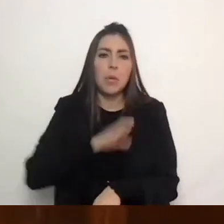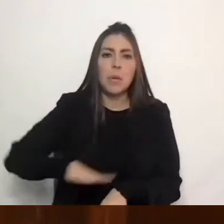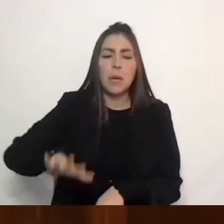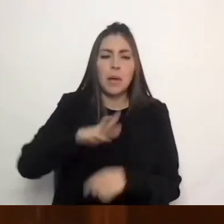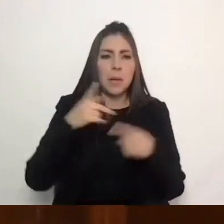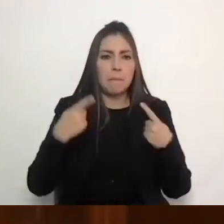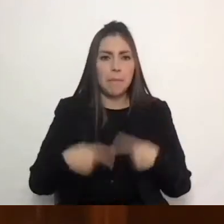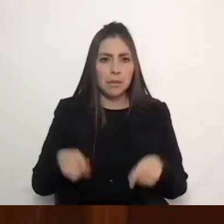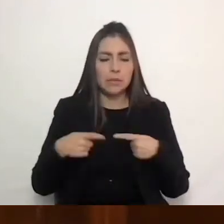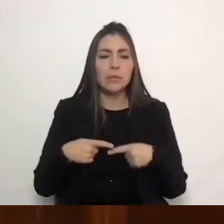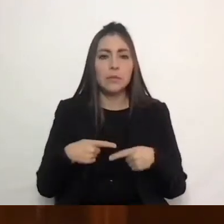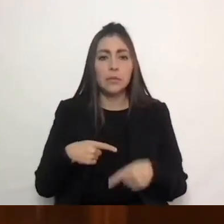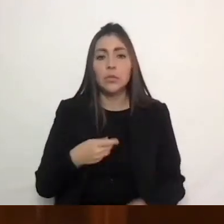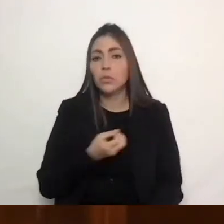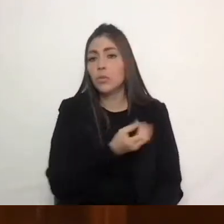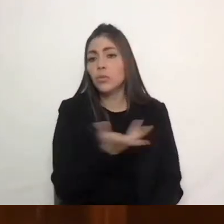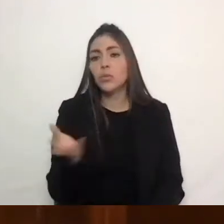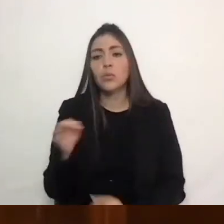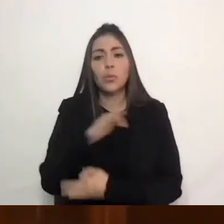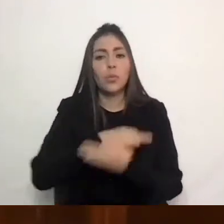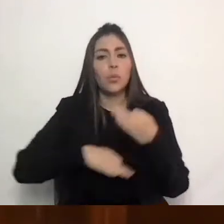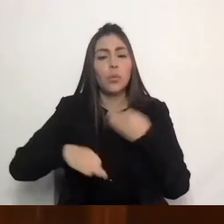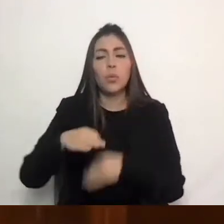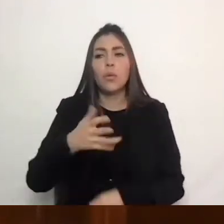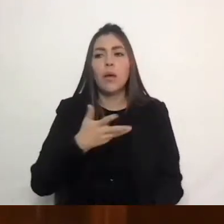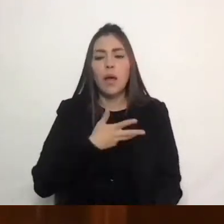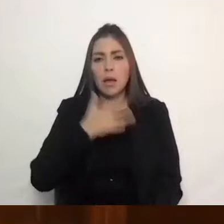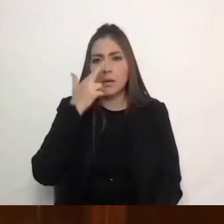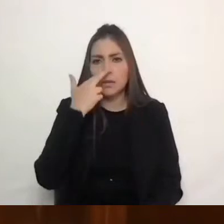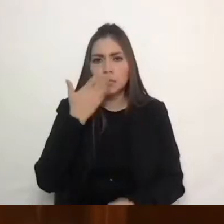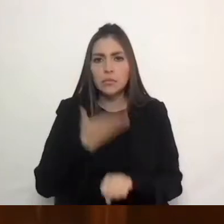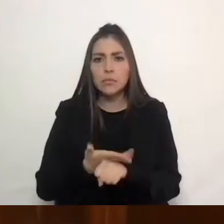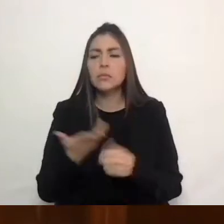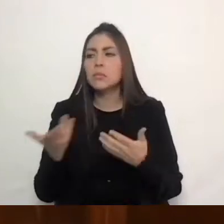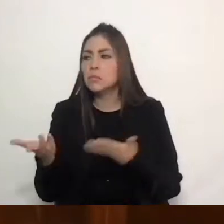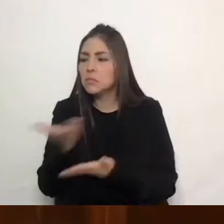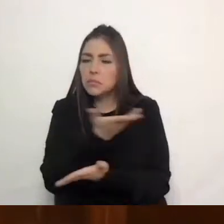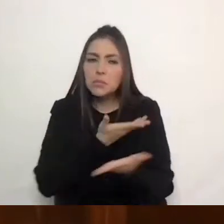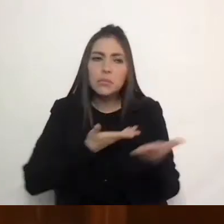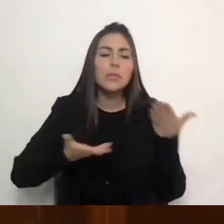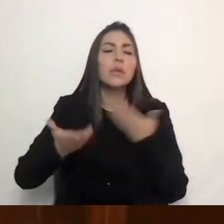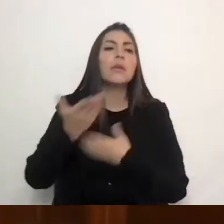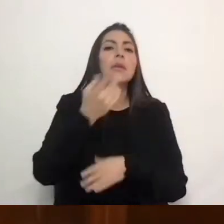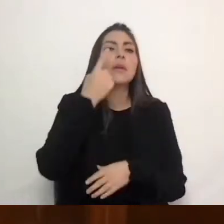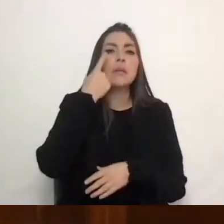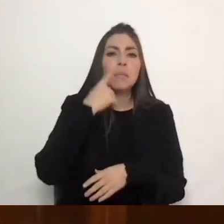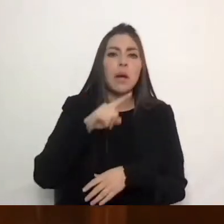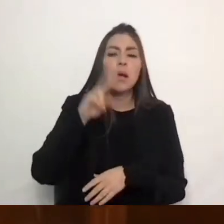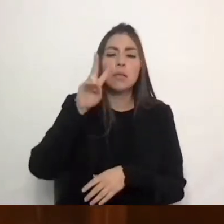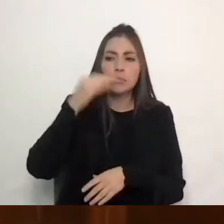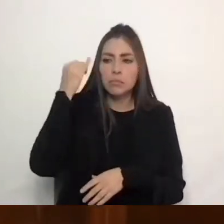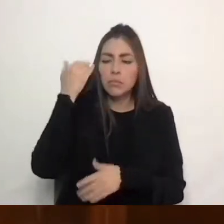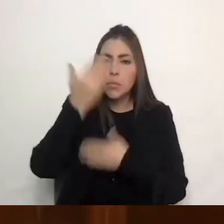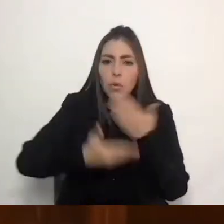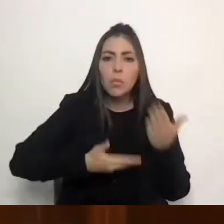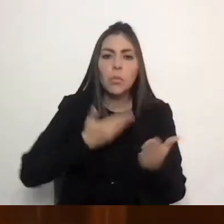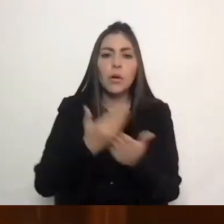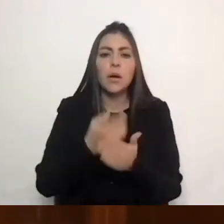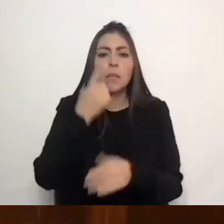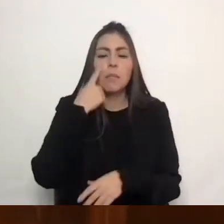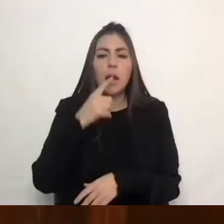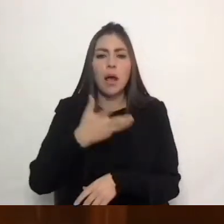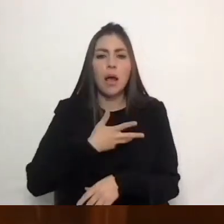la responsabilidad de interactuar y tomar iniciativas para poner en práctica estos derechos, asegurar